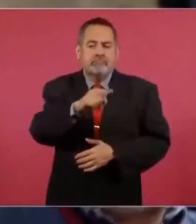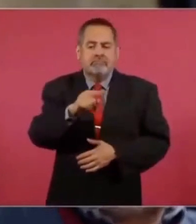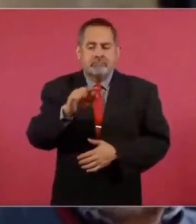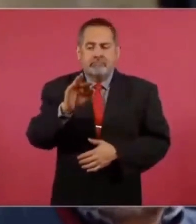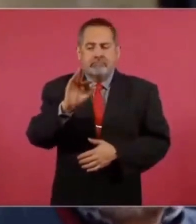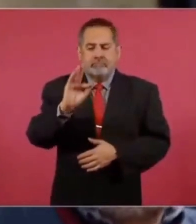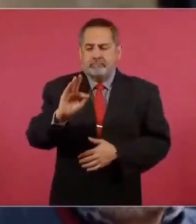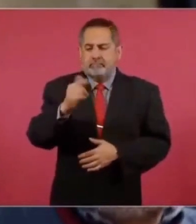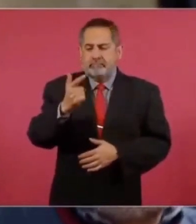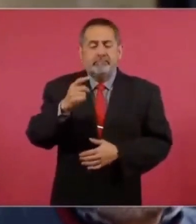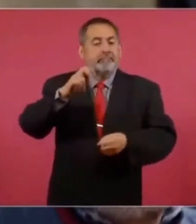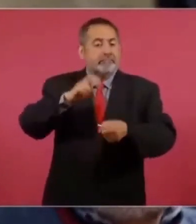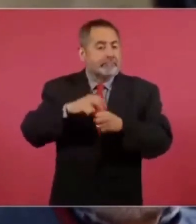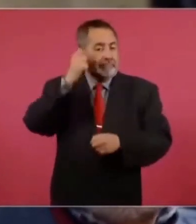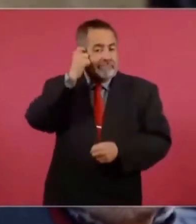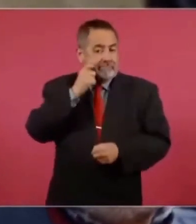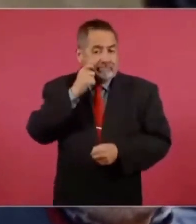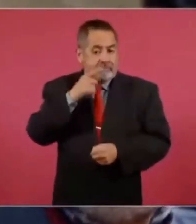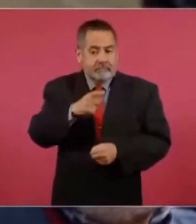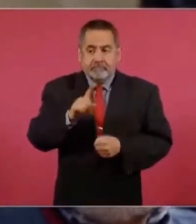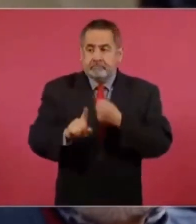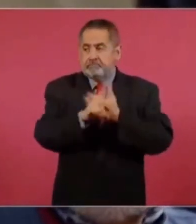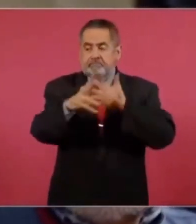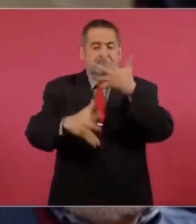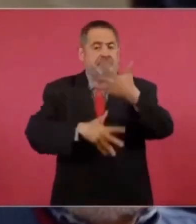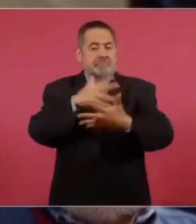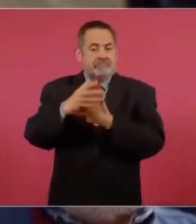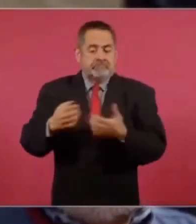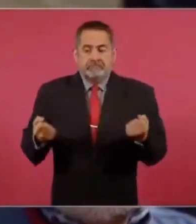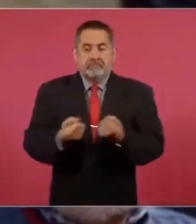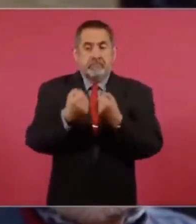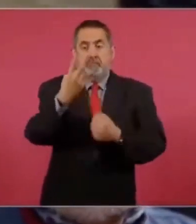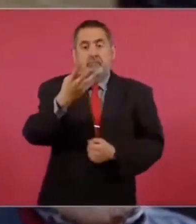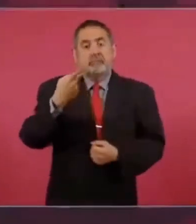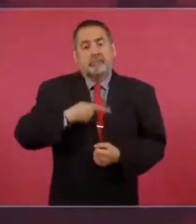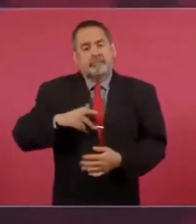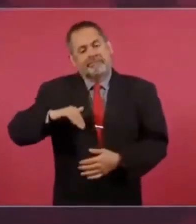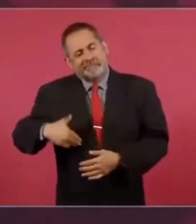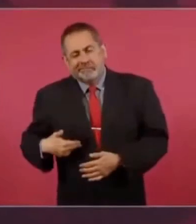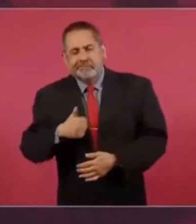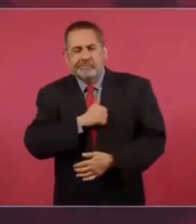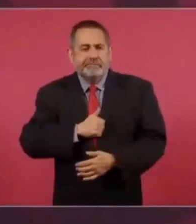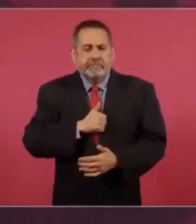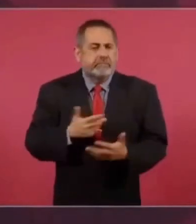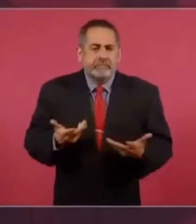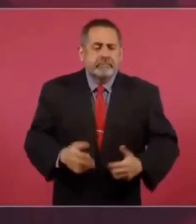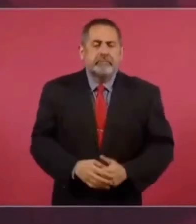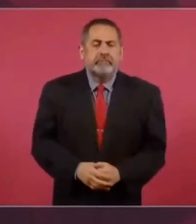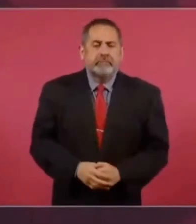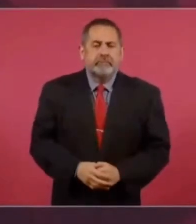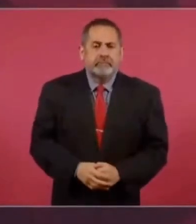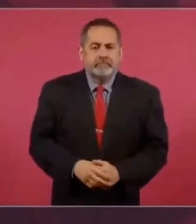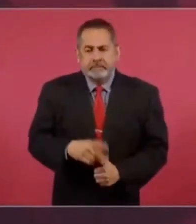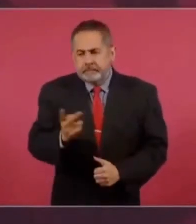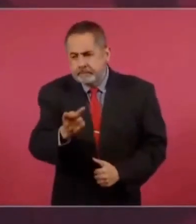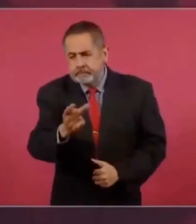General de Guerrero. Hubo disturbios y 4 lesionados, presidente. Bueno, pues